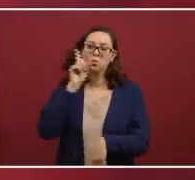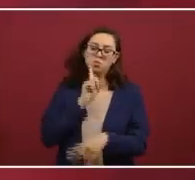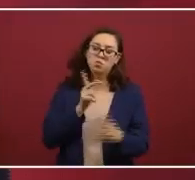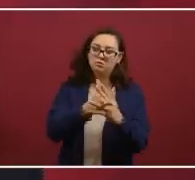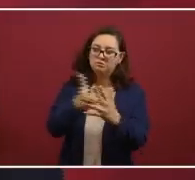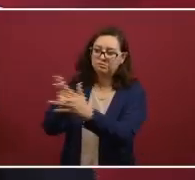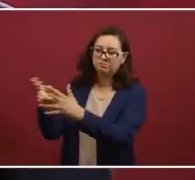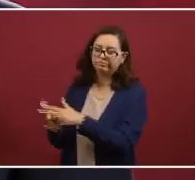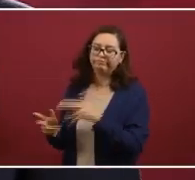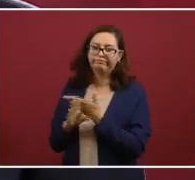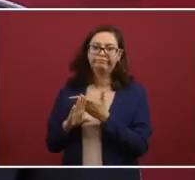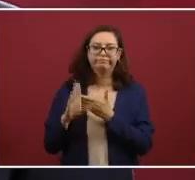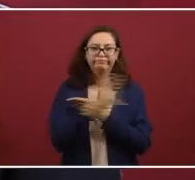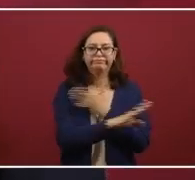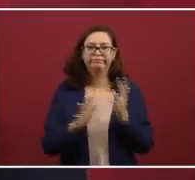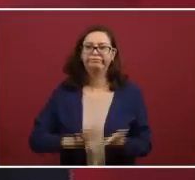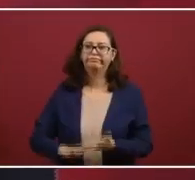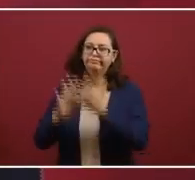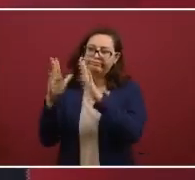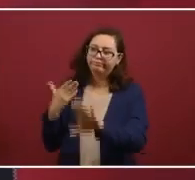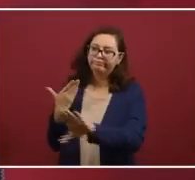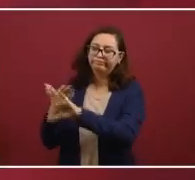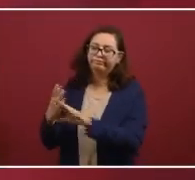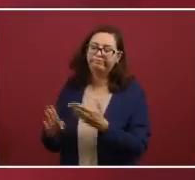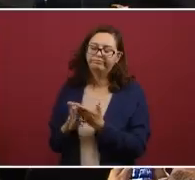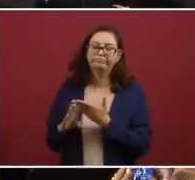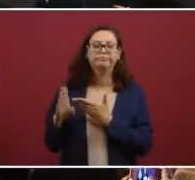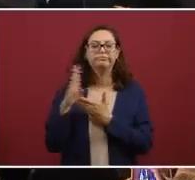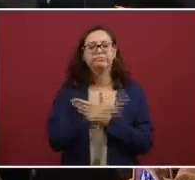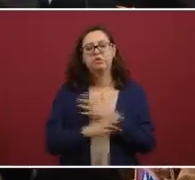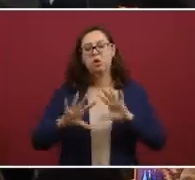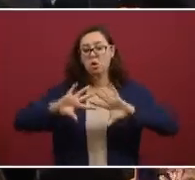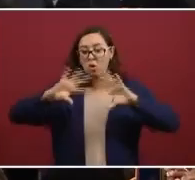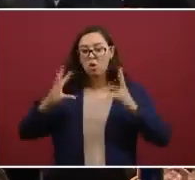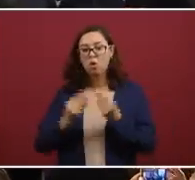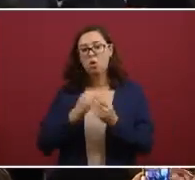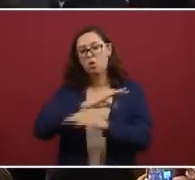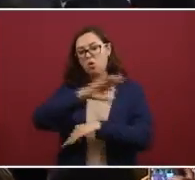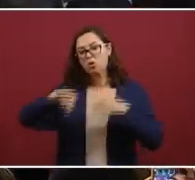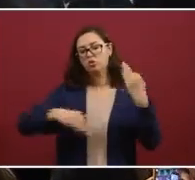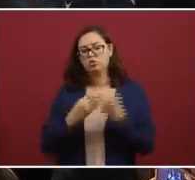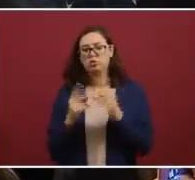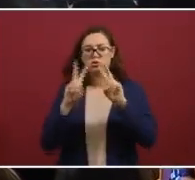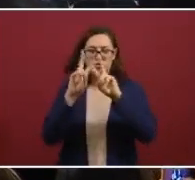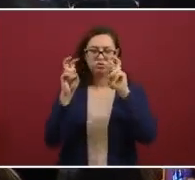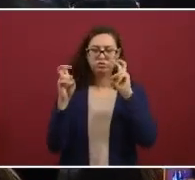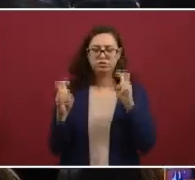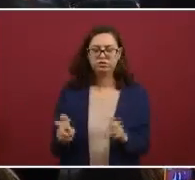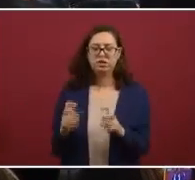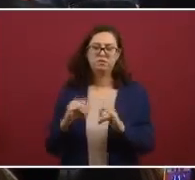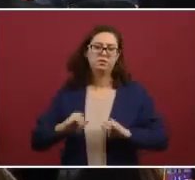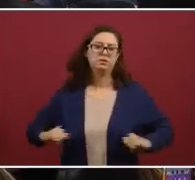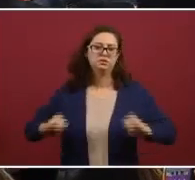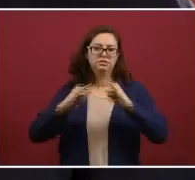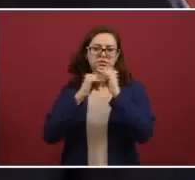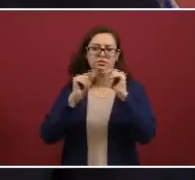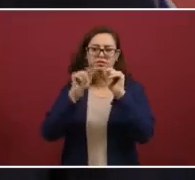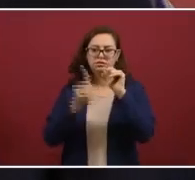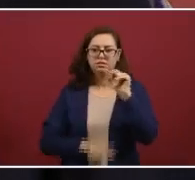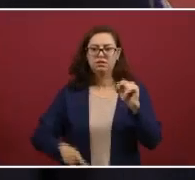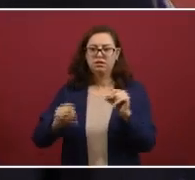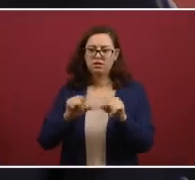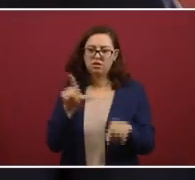violencia contra las mujeres a partir de un enfoque integral que involucre a actores de todos los órdenes nacionales de gobierno y,